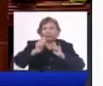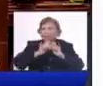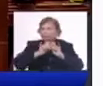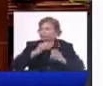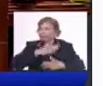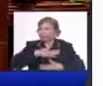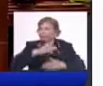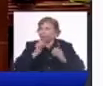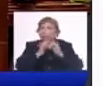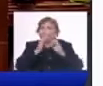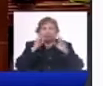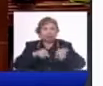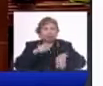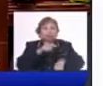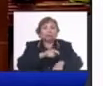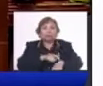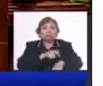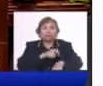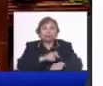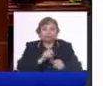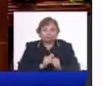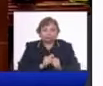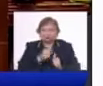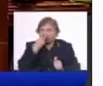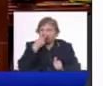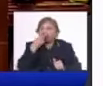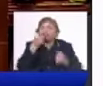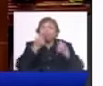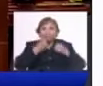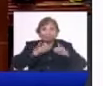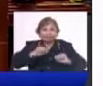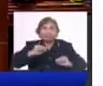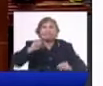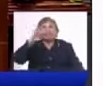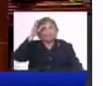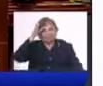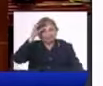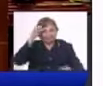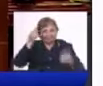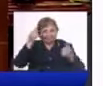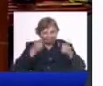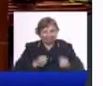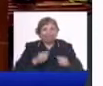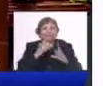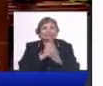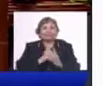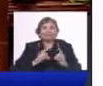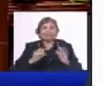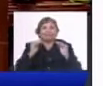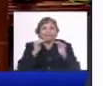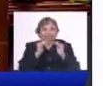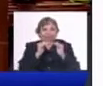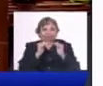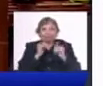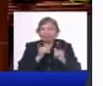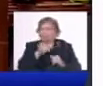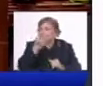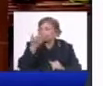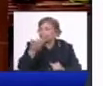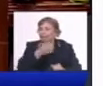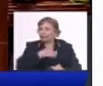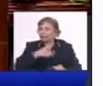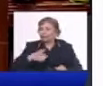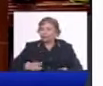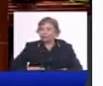aciagos. En algún momento se verá que fuimos capaces de mantener nuestra democracia. Señor